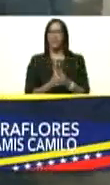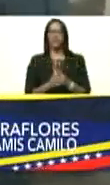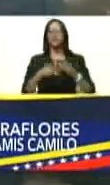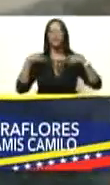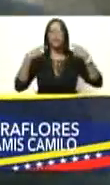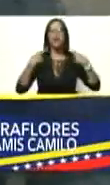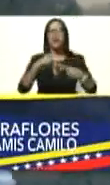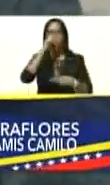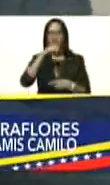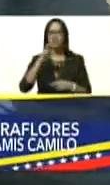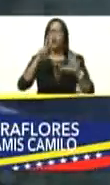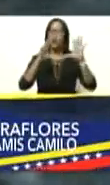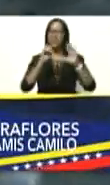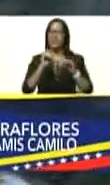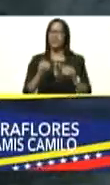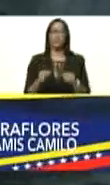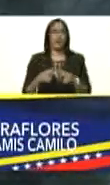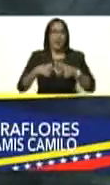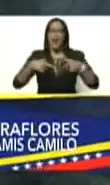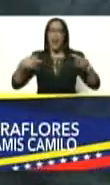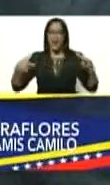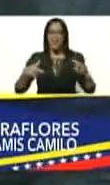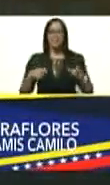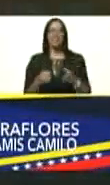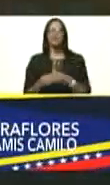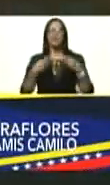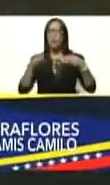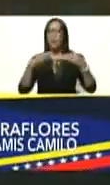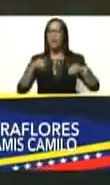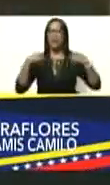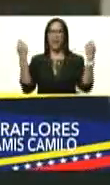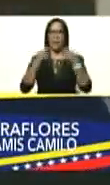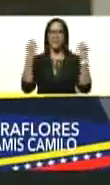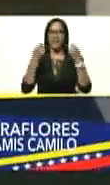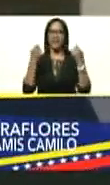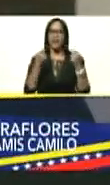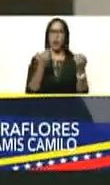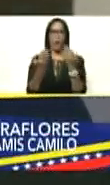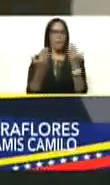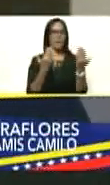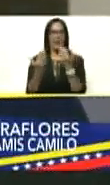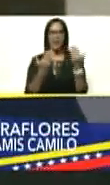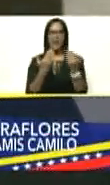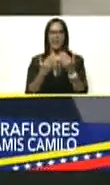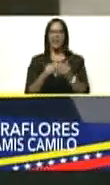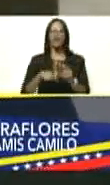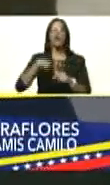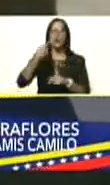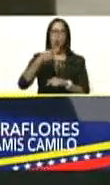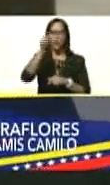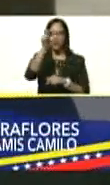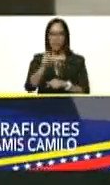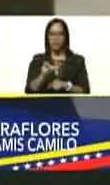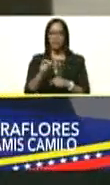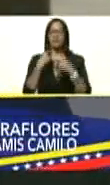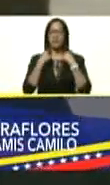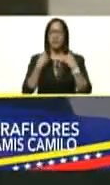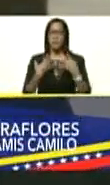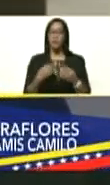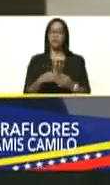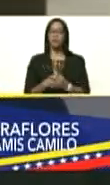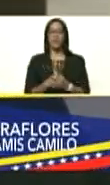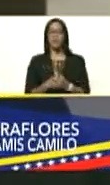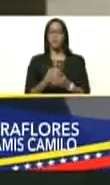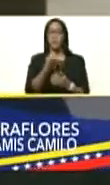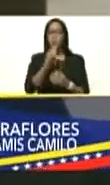de los 80 fue tan grande que su público y la prensa llegó a compararlo con Fernando Villalona, merenguero